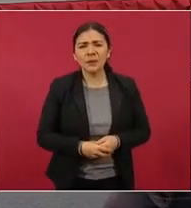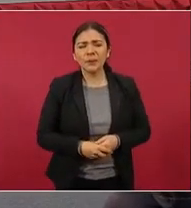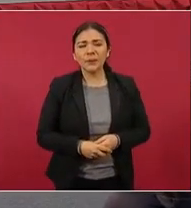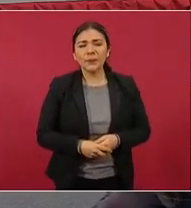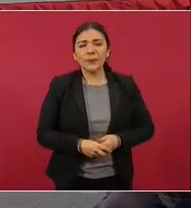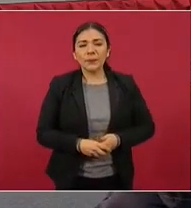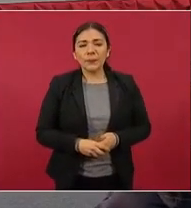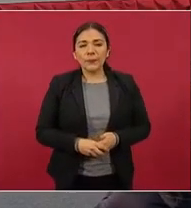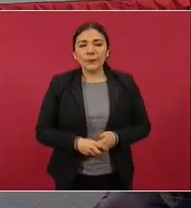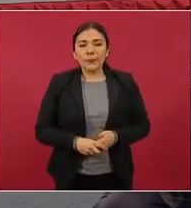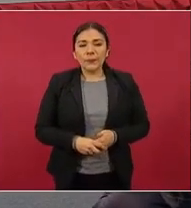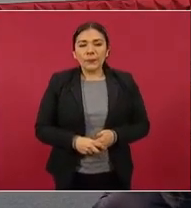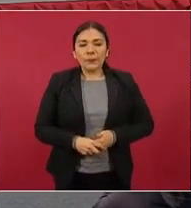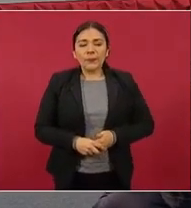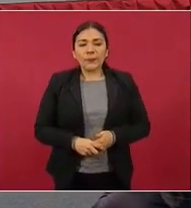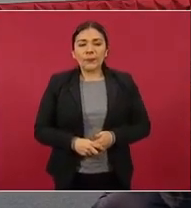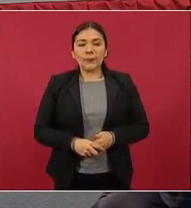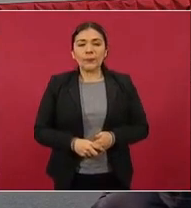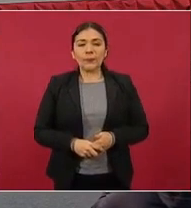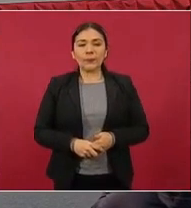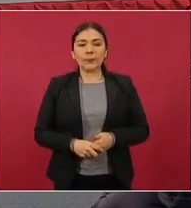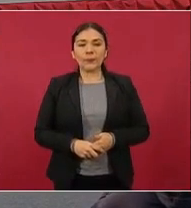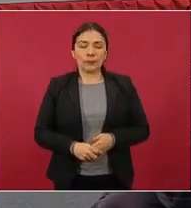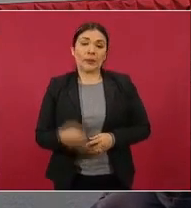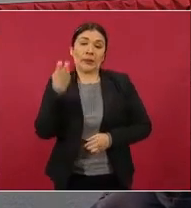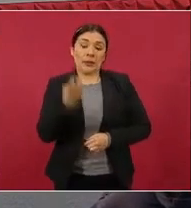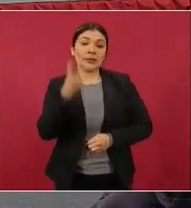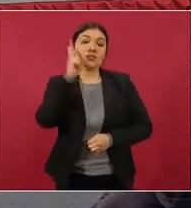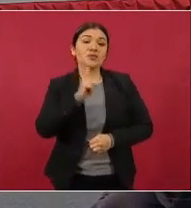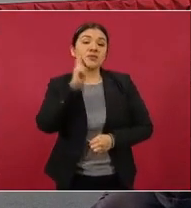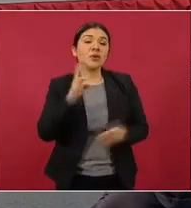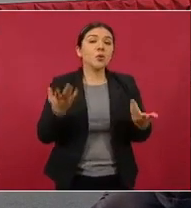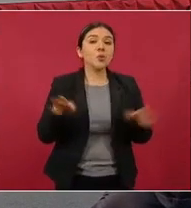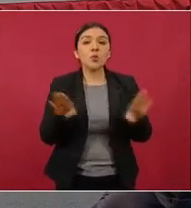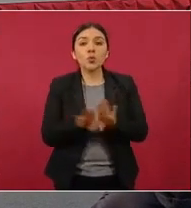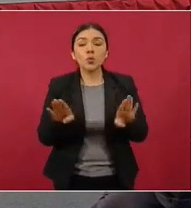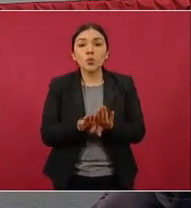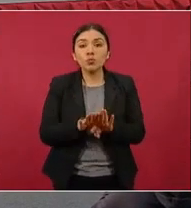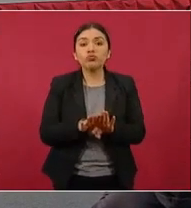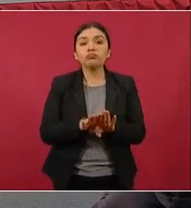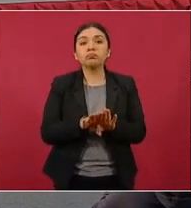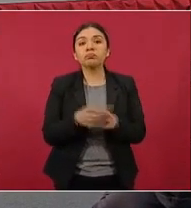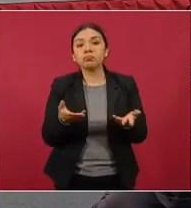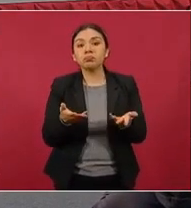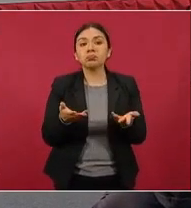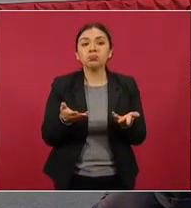y ya vamos a buscar la forma, a ver si no se